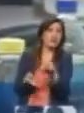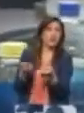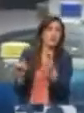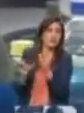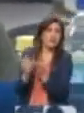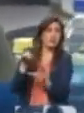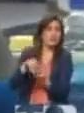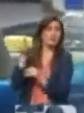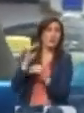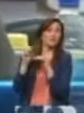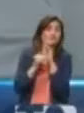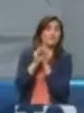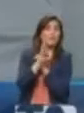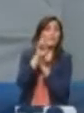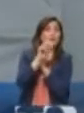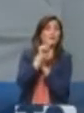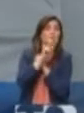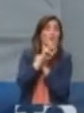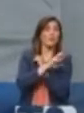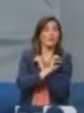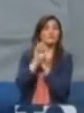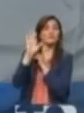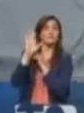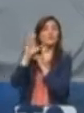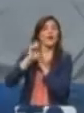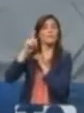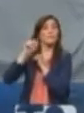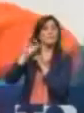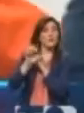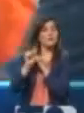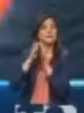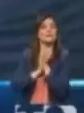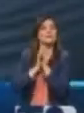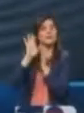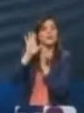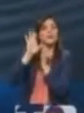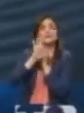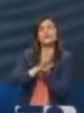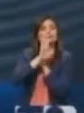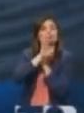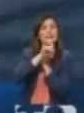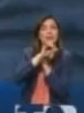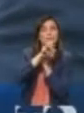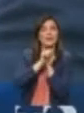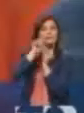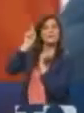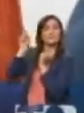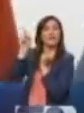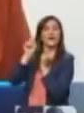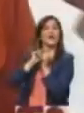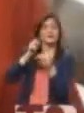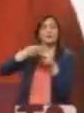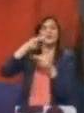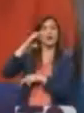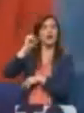Bravo, Carlos Pareja Yanuseli, Diego Tapia y Marco Calvo Piña. Este último ex gerente de Petroecuador